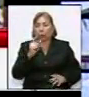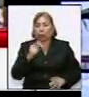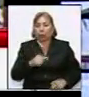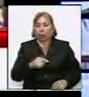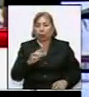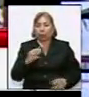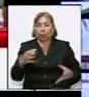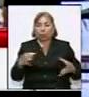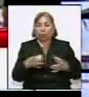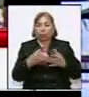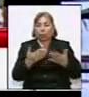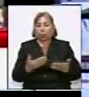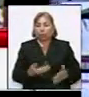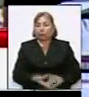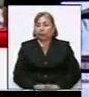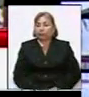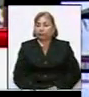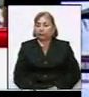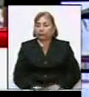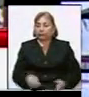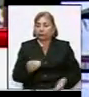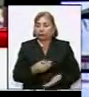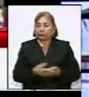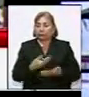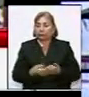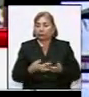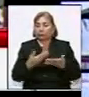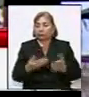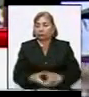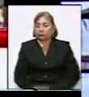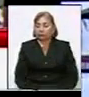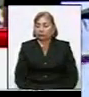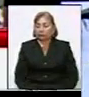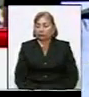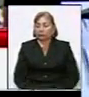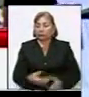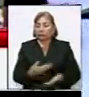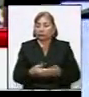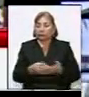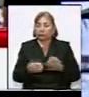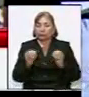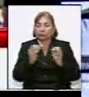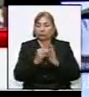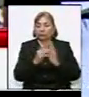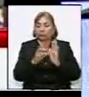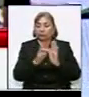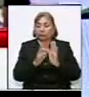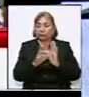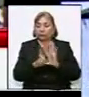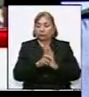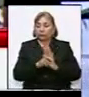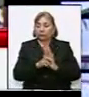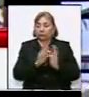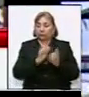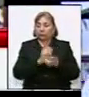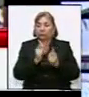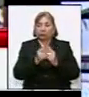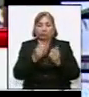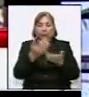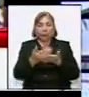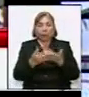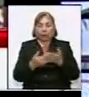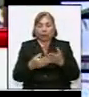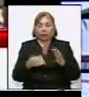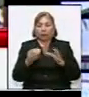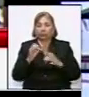congreso de la república que propone mediante un de esos resultados de la ley por la que se modifica el código pues asimismo